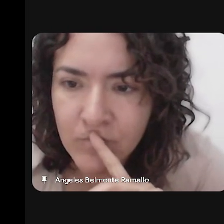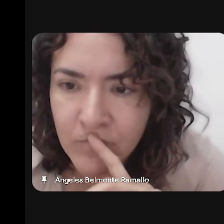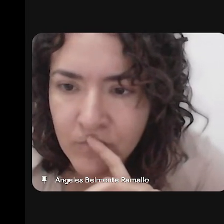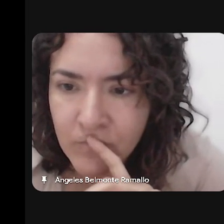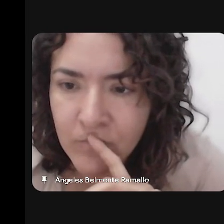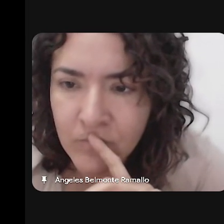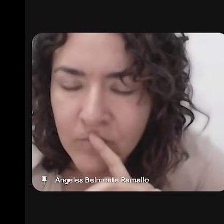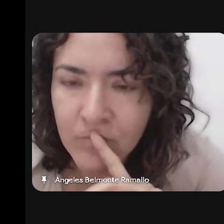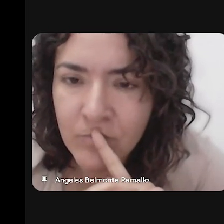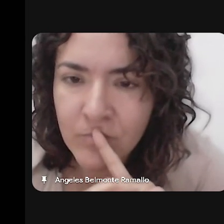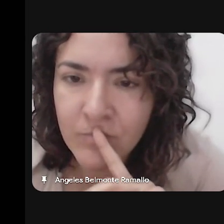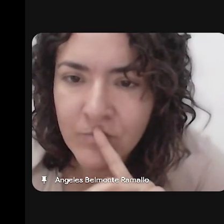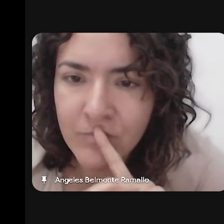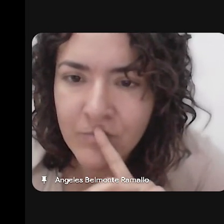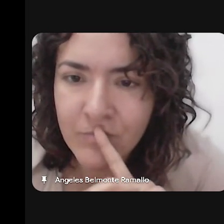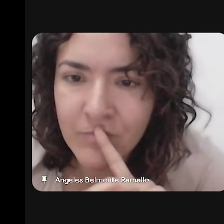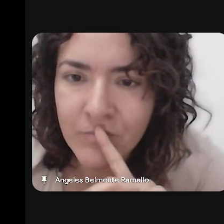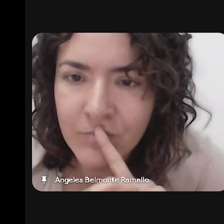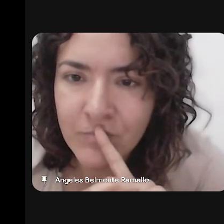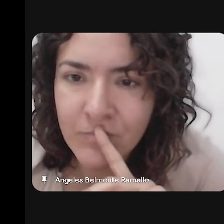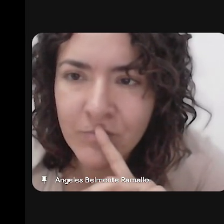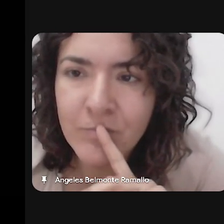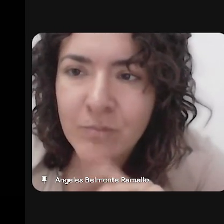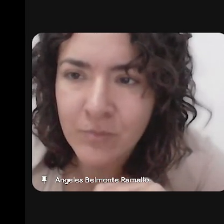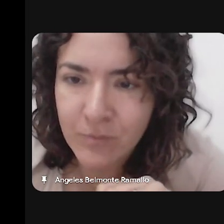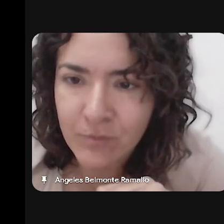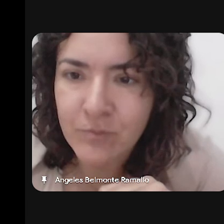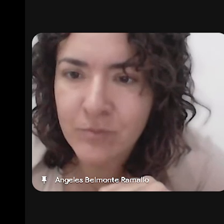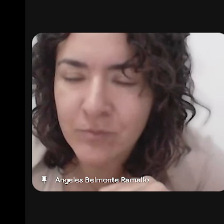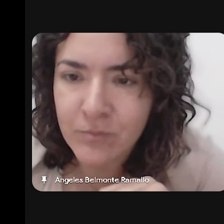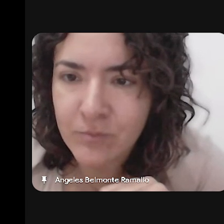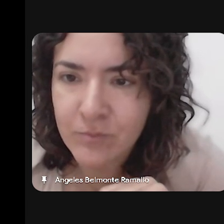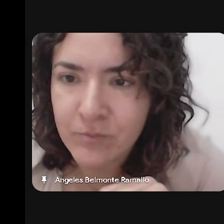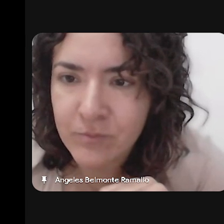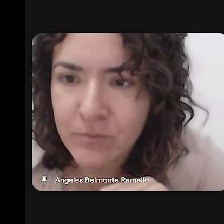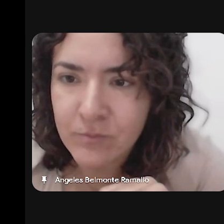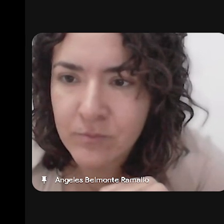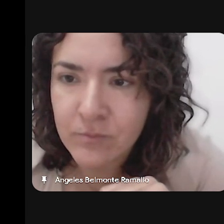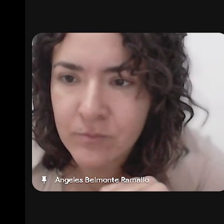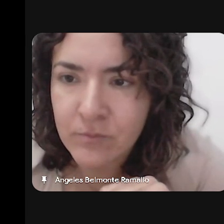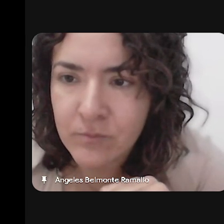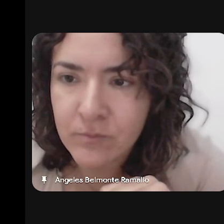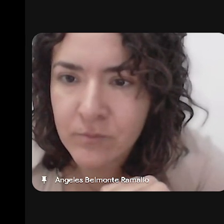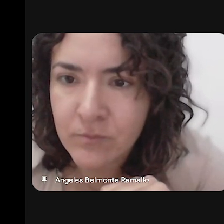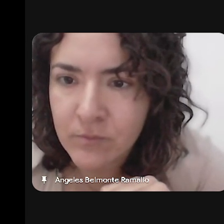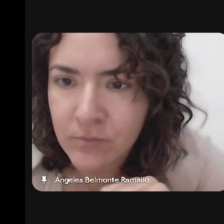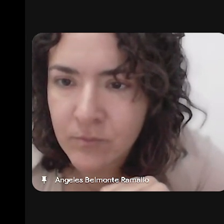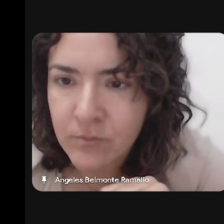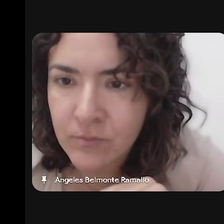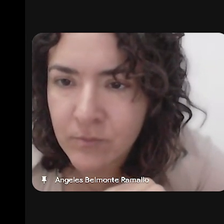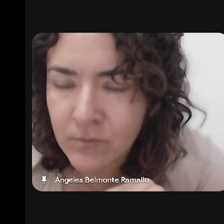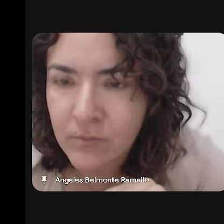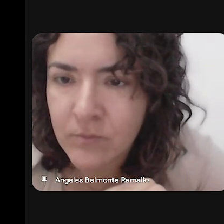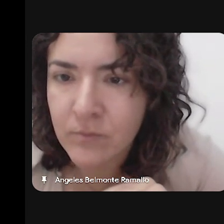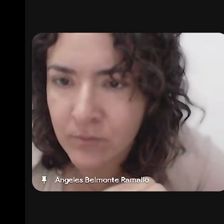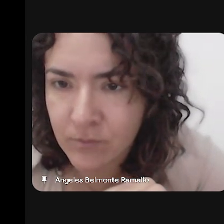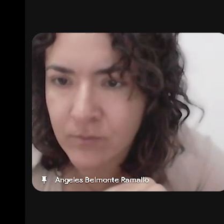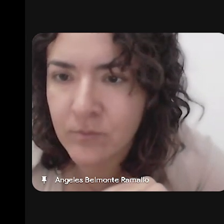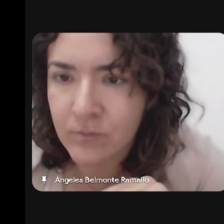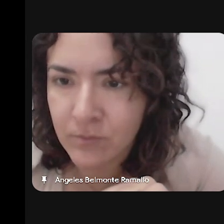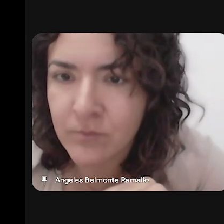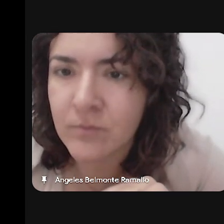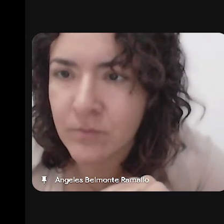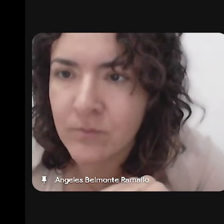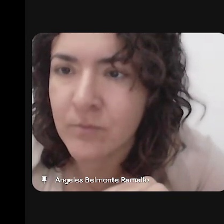general del color rosado. Y ahí entre ellos se pueden ayudar también.